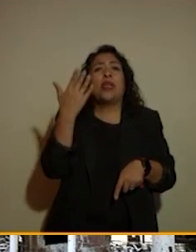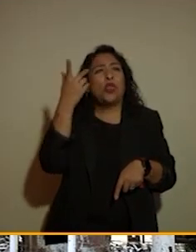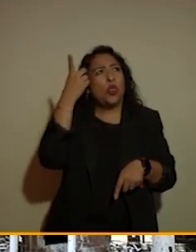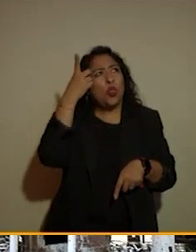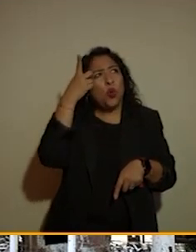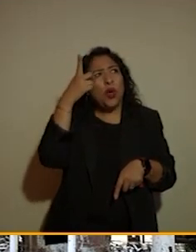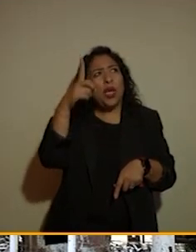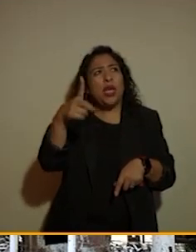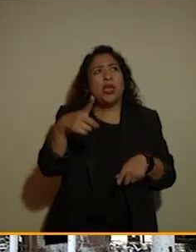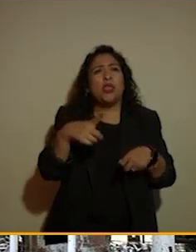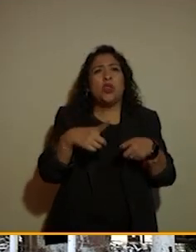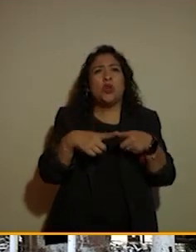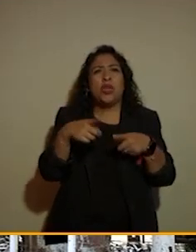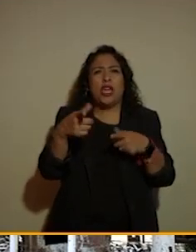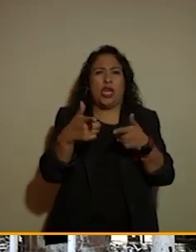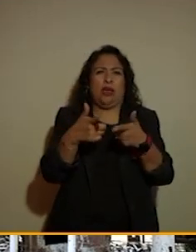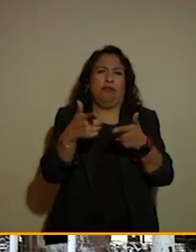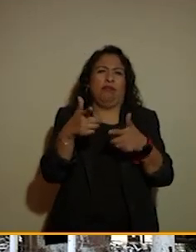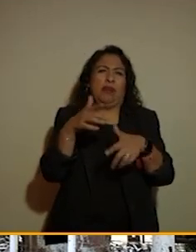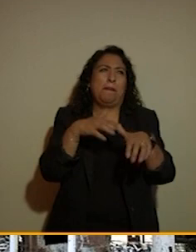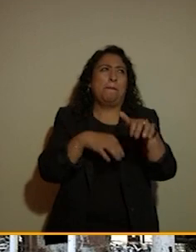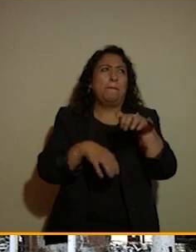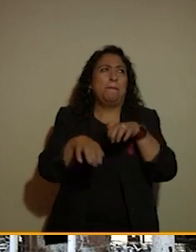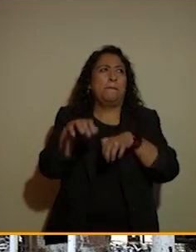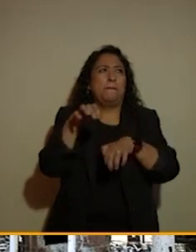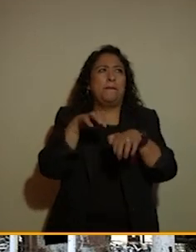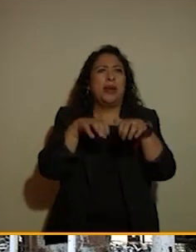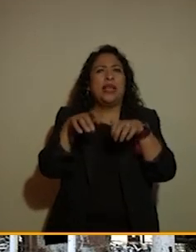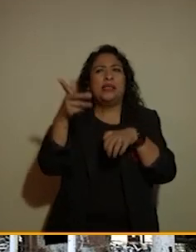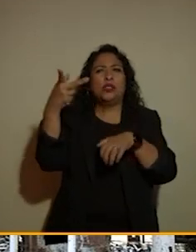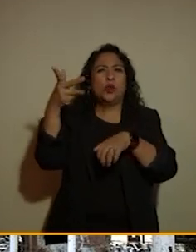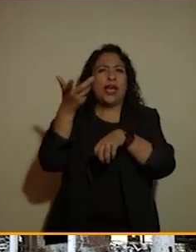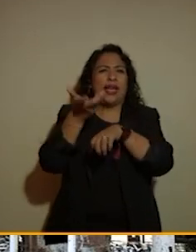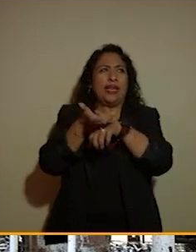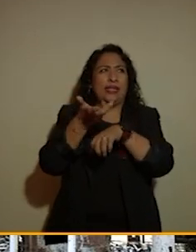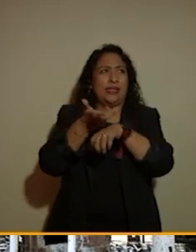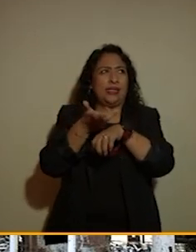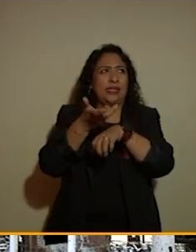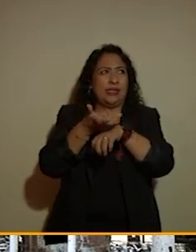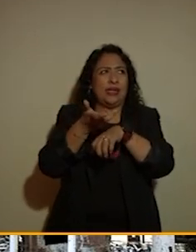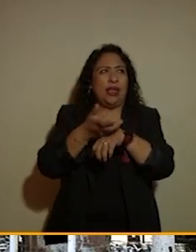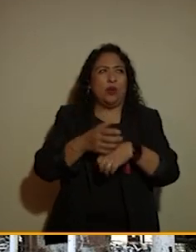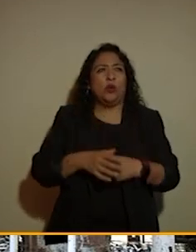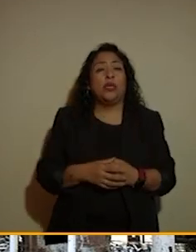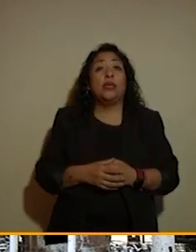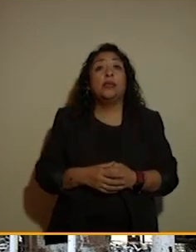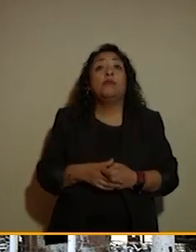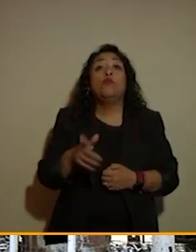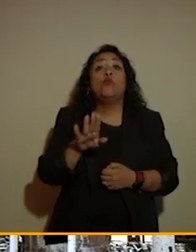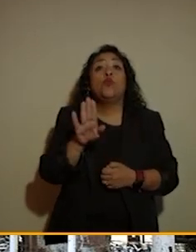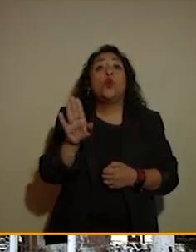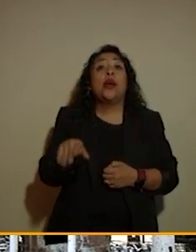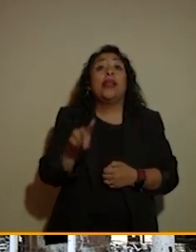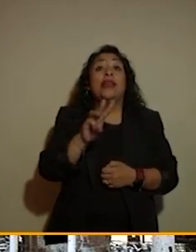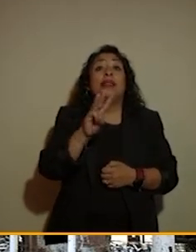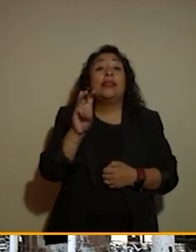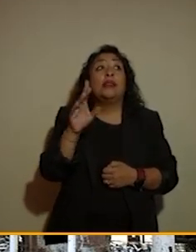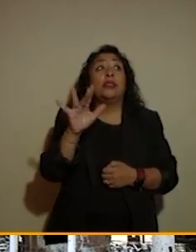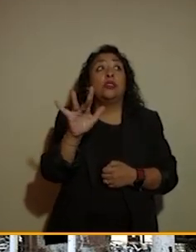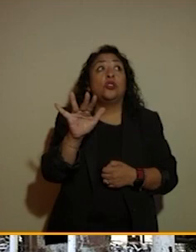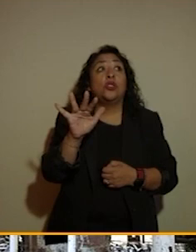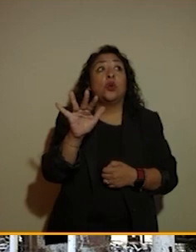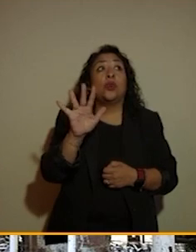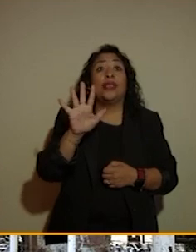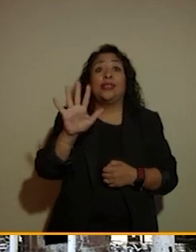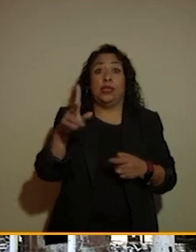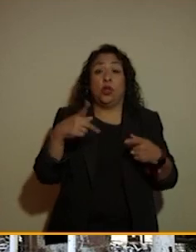de una compañía estadounidense, Braden Cooper Company, y ahí fallecieron